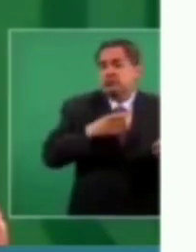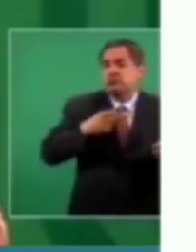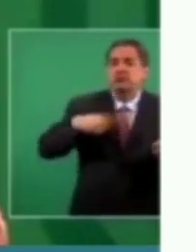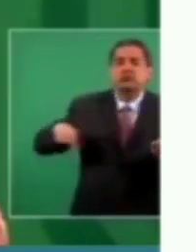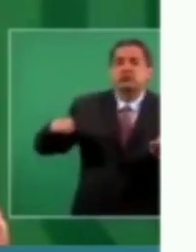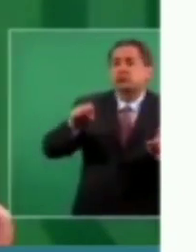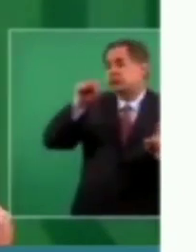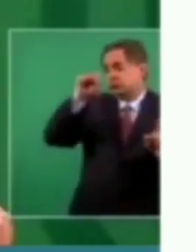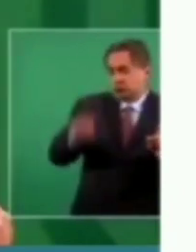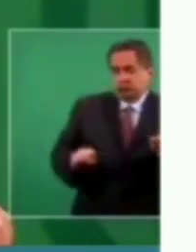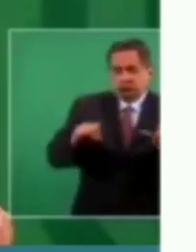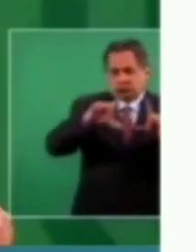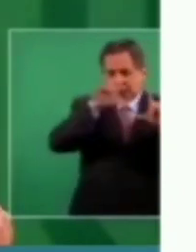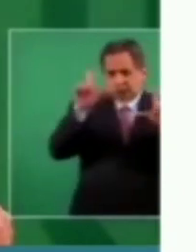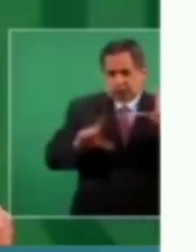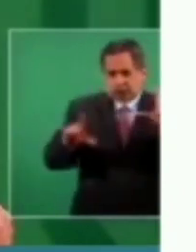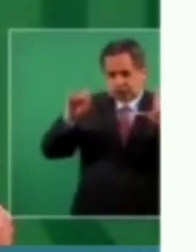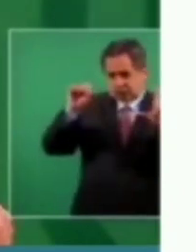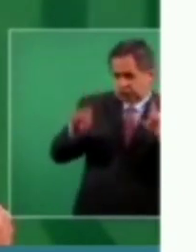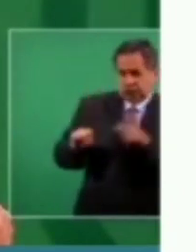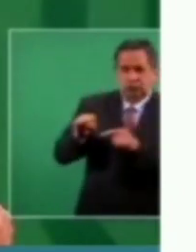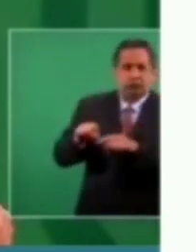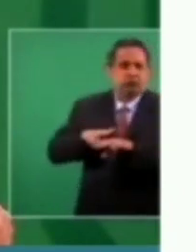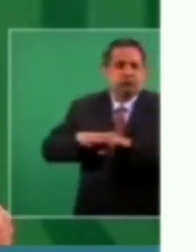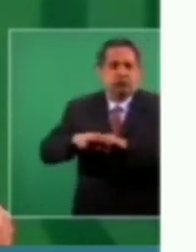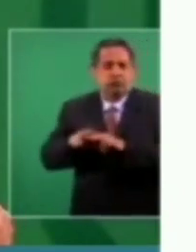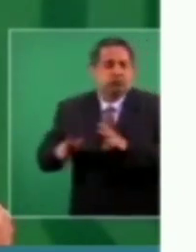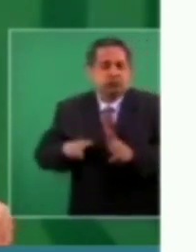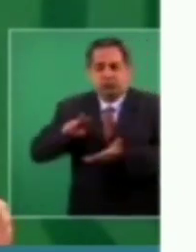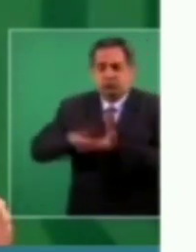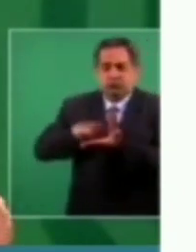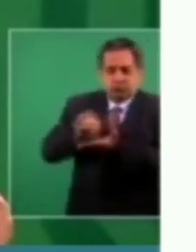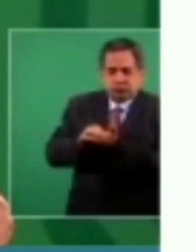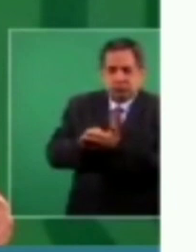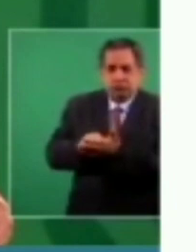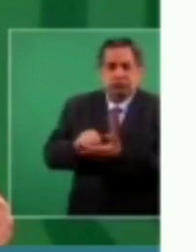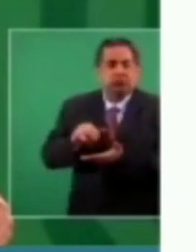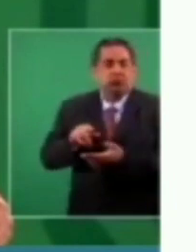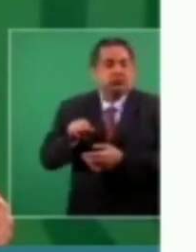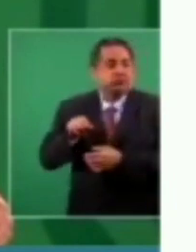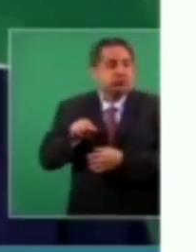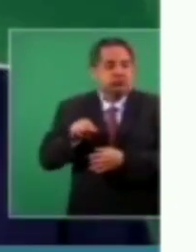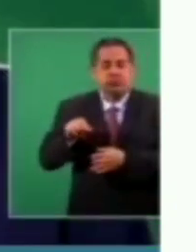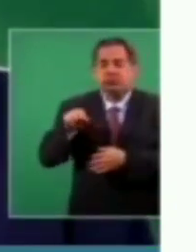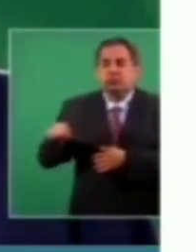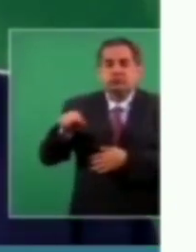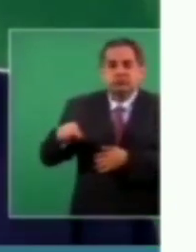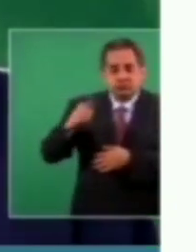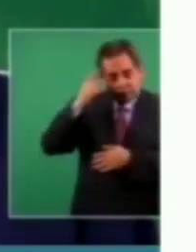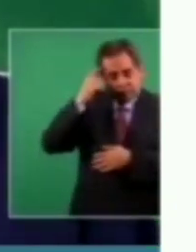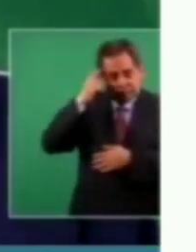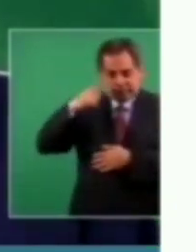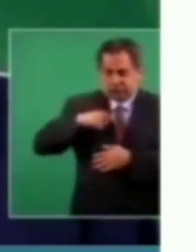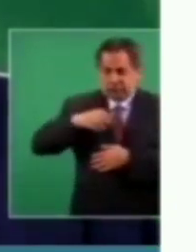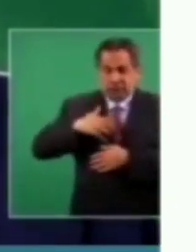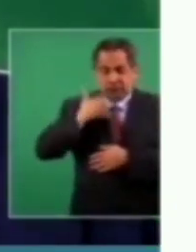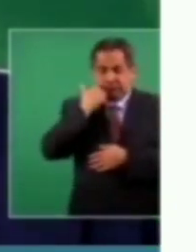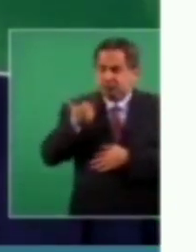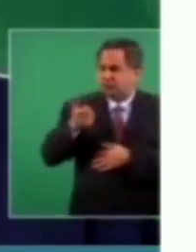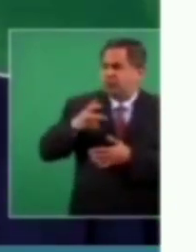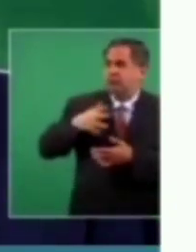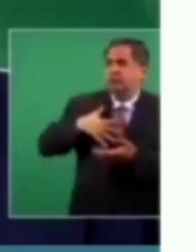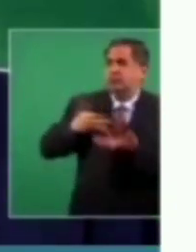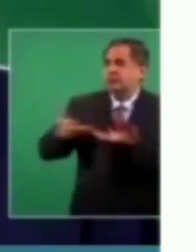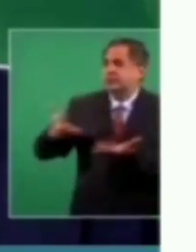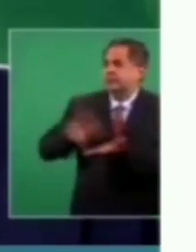sureste maya es porque yo quiero que suba de valor mi